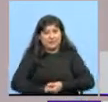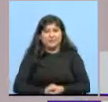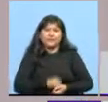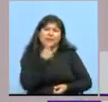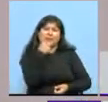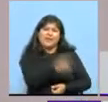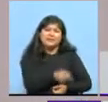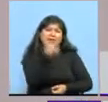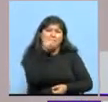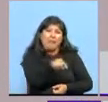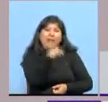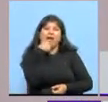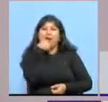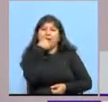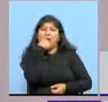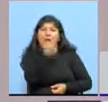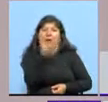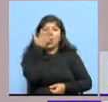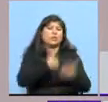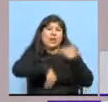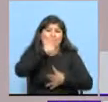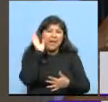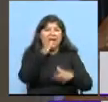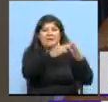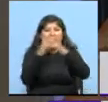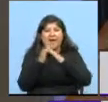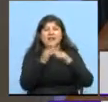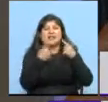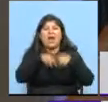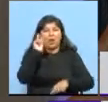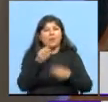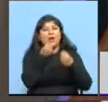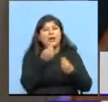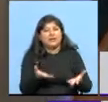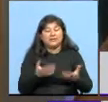¿Qué cosas te gustan de tu barrio, por ejemplo? La canchita,